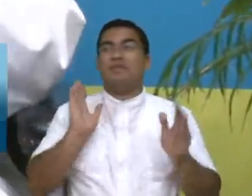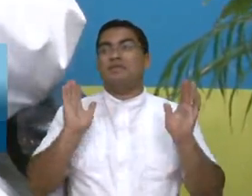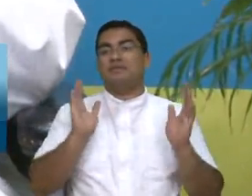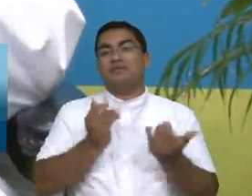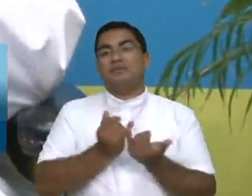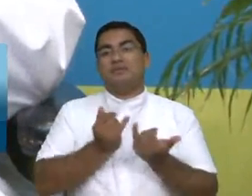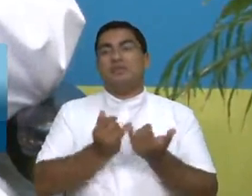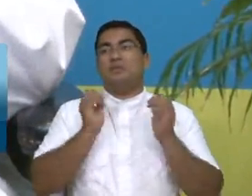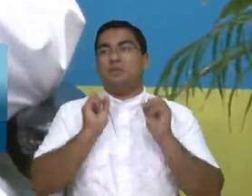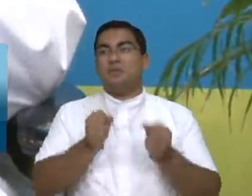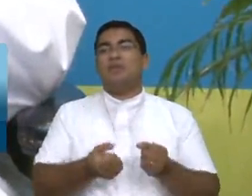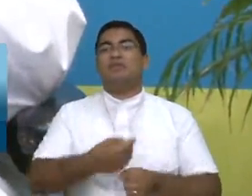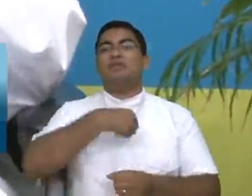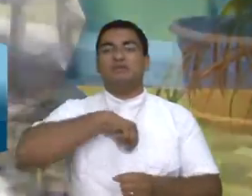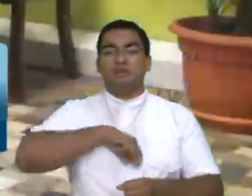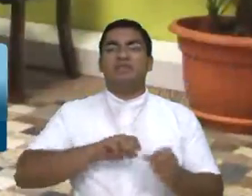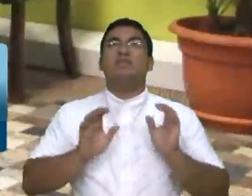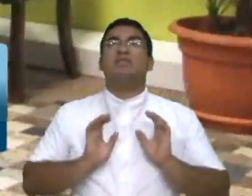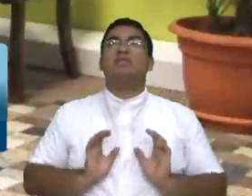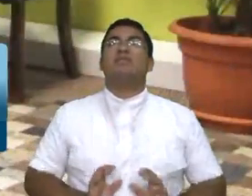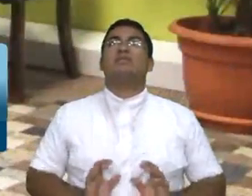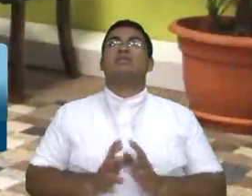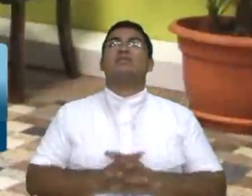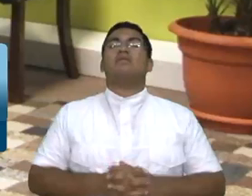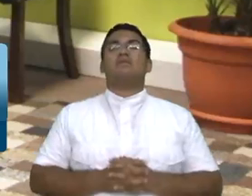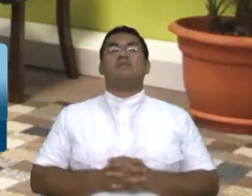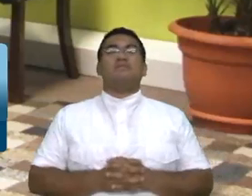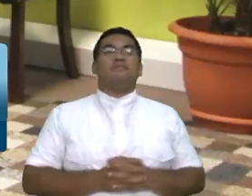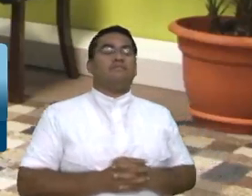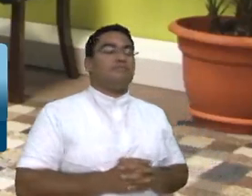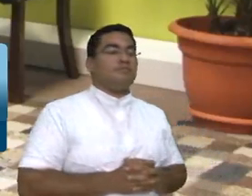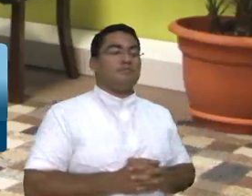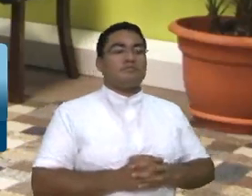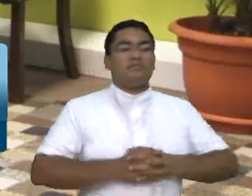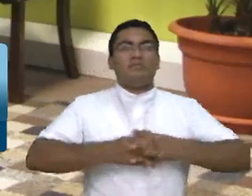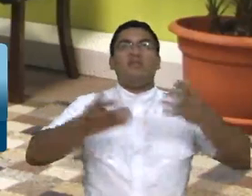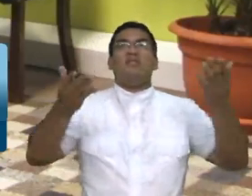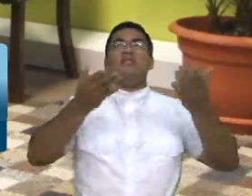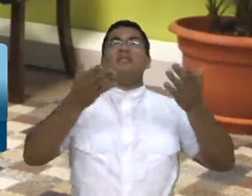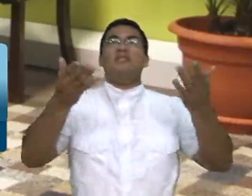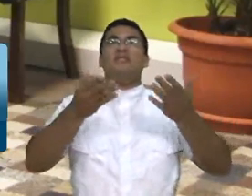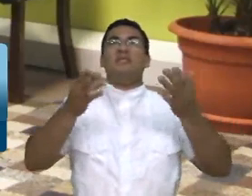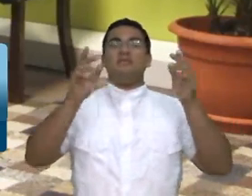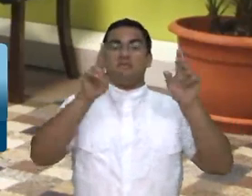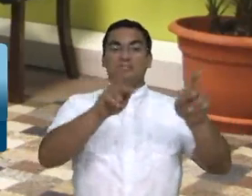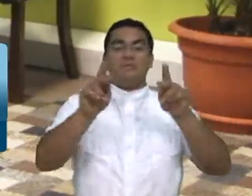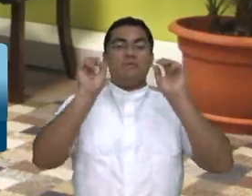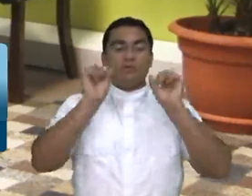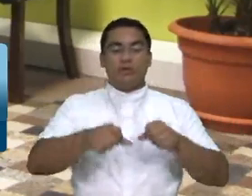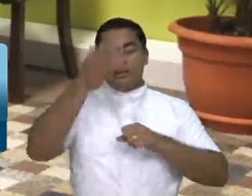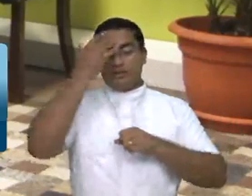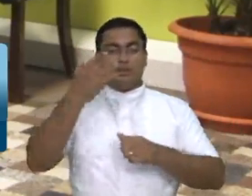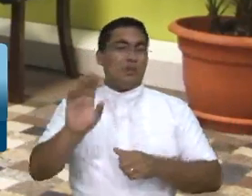pueden ser internos. ¿Verdad? Correcto, eso le iba a preguntar. Los sangrados internos, ¿cómo pueden saber las personas? Obviamente, como usted dice,